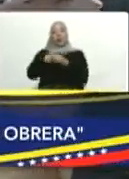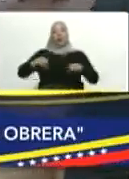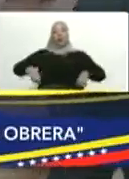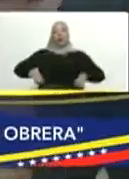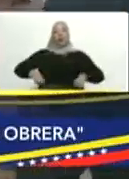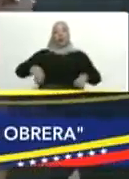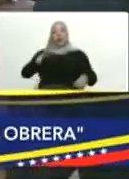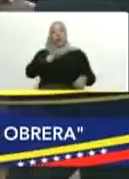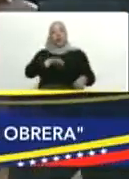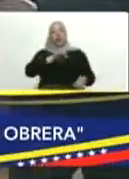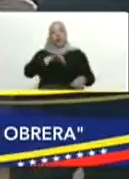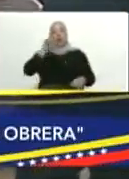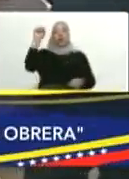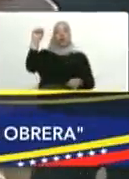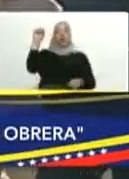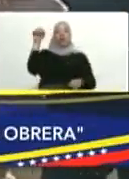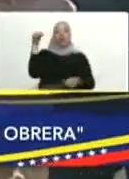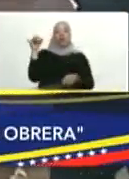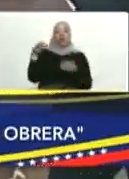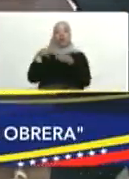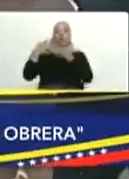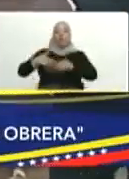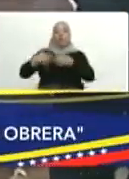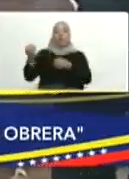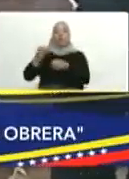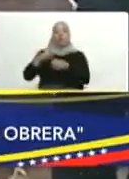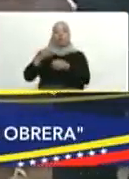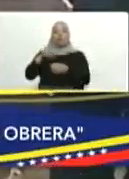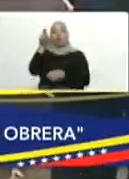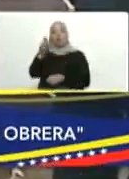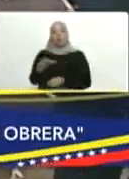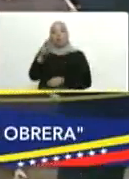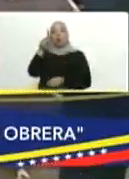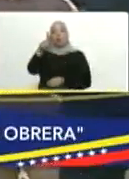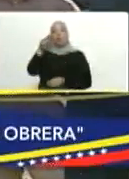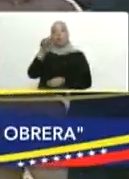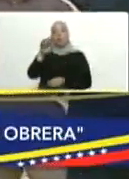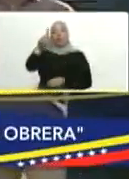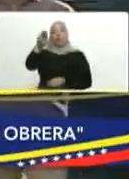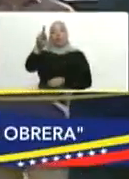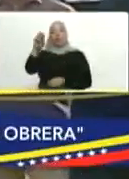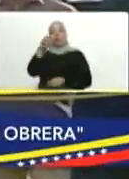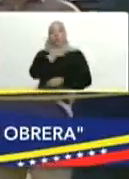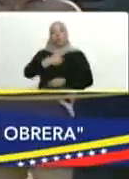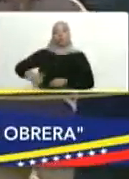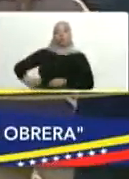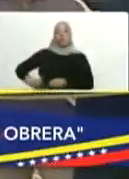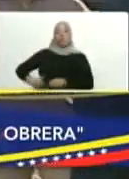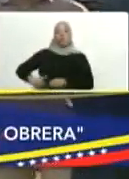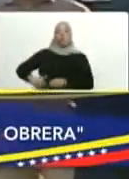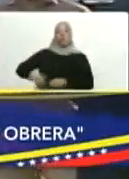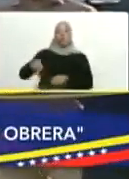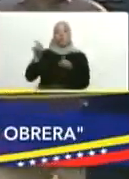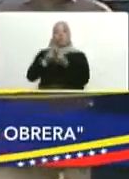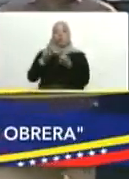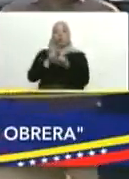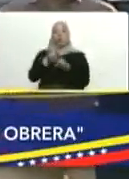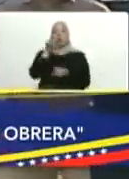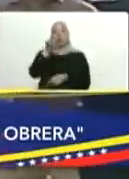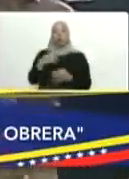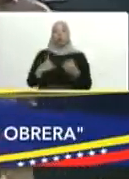socialista de la cbg corporación venezolana de guayana Pedro Maldonado el presidente decidor Néstor astudillo